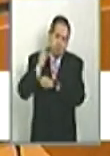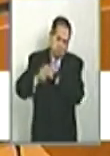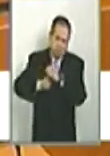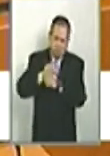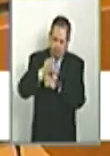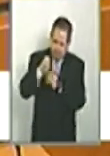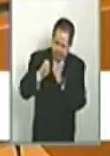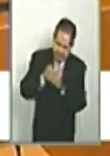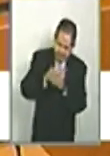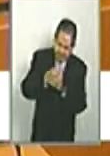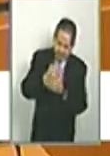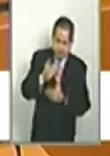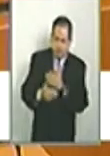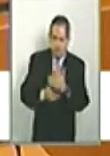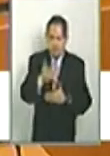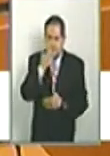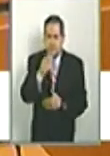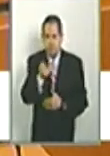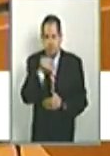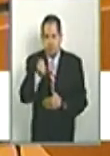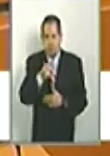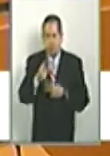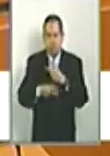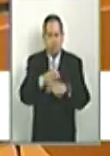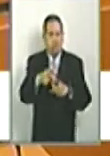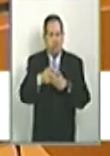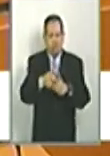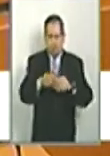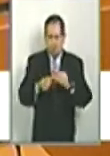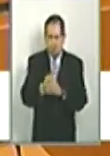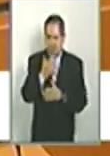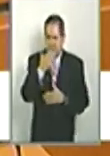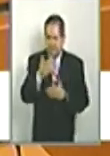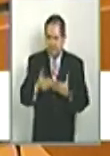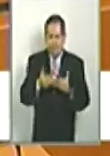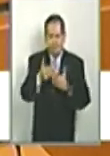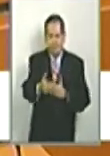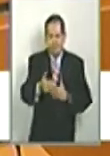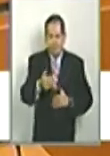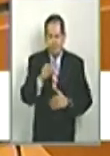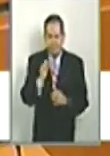años y que afortunadamente logró salir adelante.